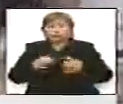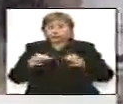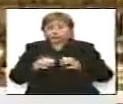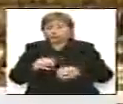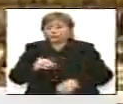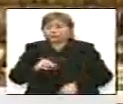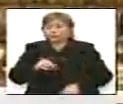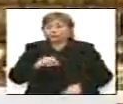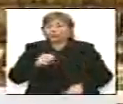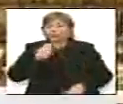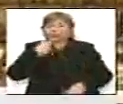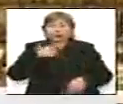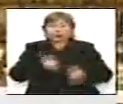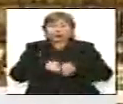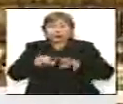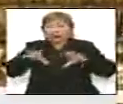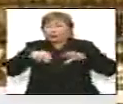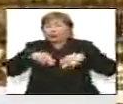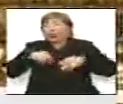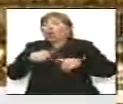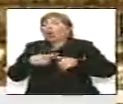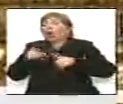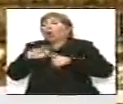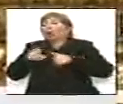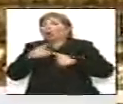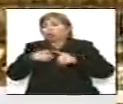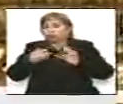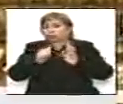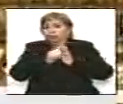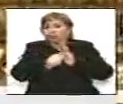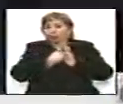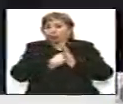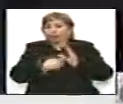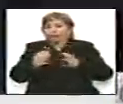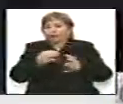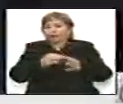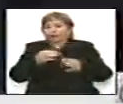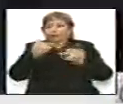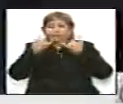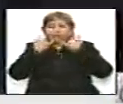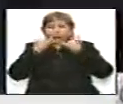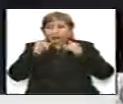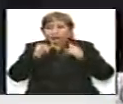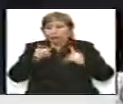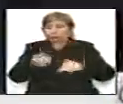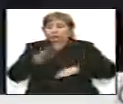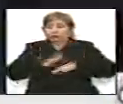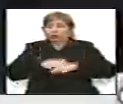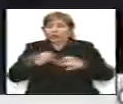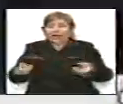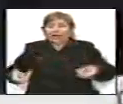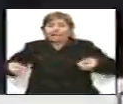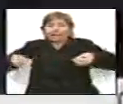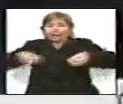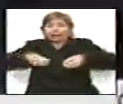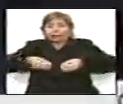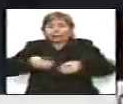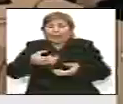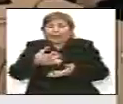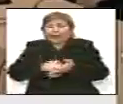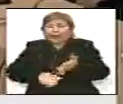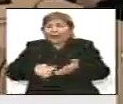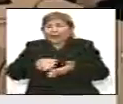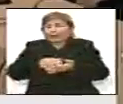también se probaron otros artículos referidos al falseamiento de la información sobre aportaciones gastos e ingresos